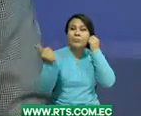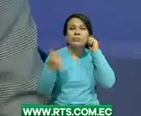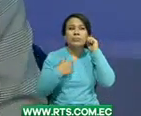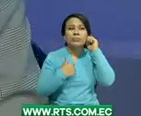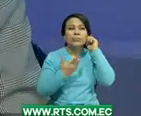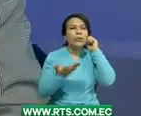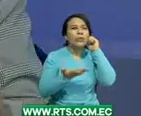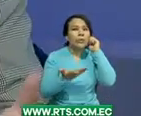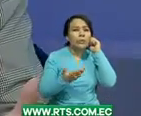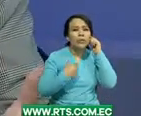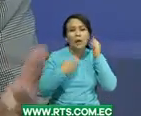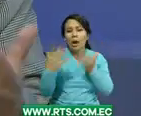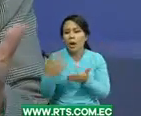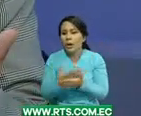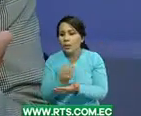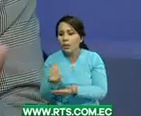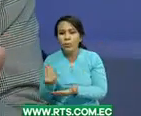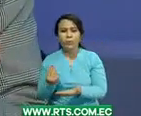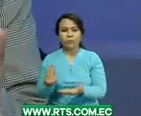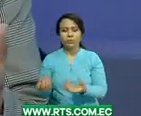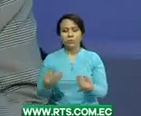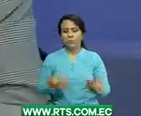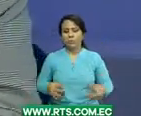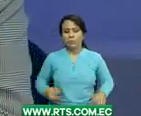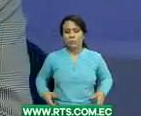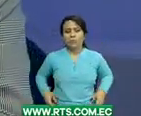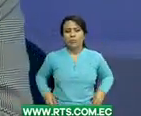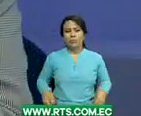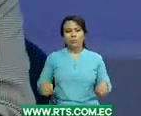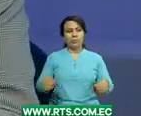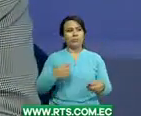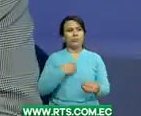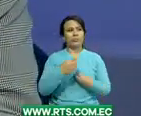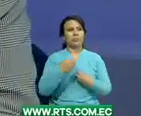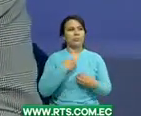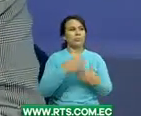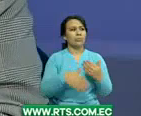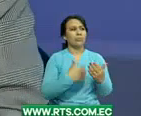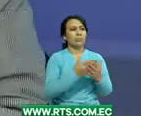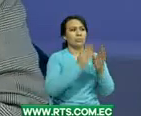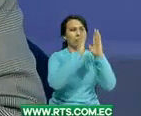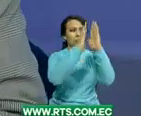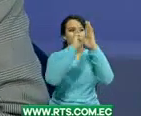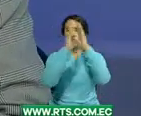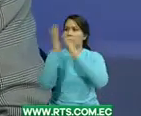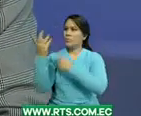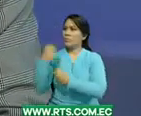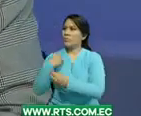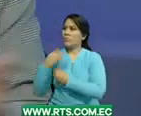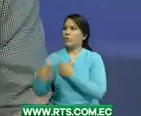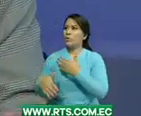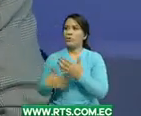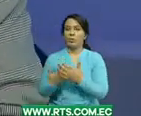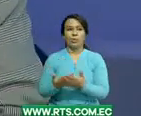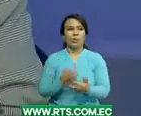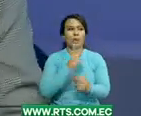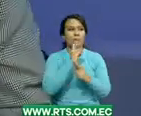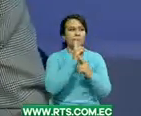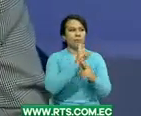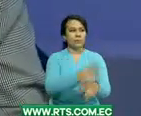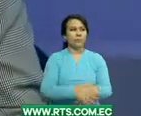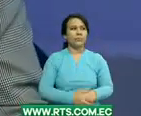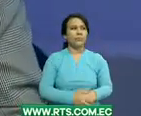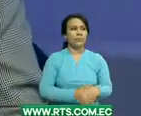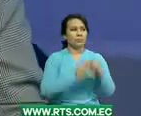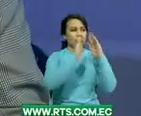duplicidad de recursos. Y segundo, no sacamos nada con un video wall o una pared de video que no tiene una respuesta. Por supuesto. Porque la única que tiene la respuesta es